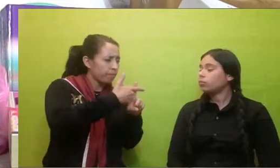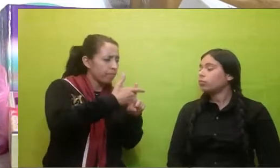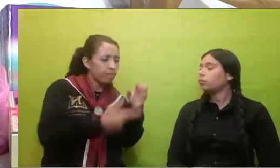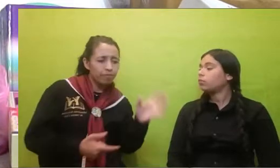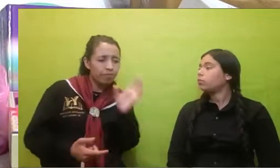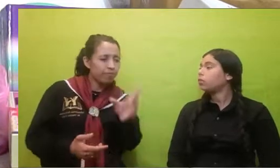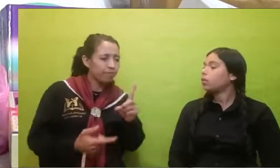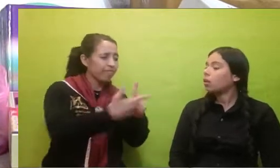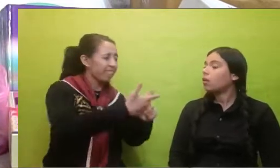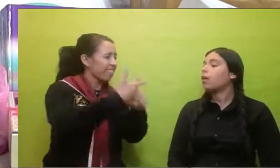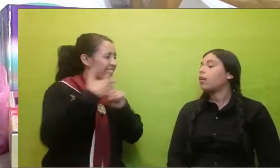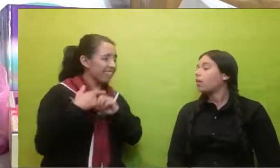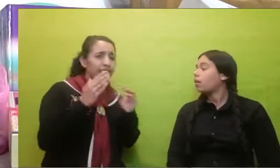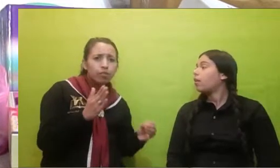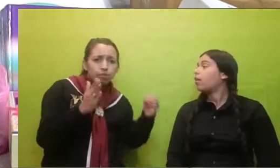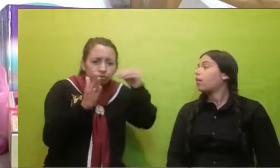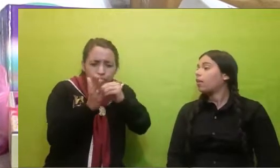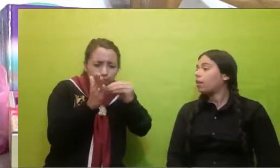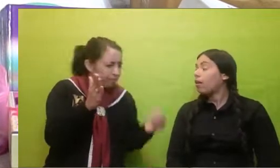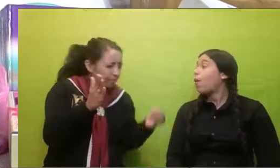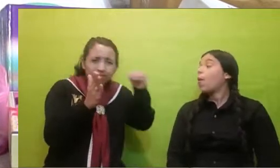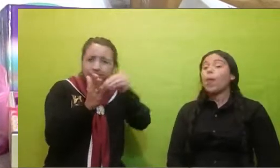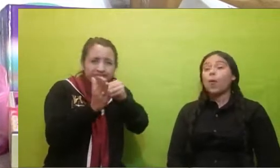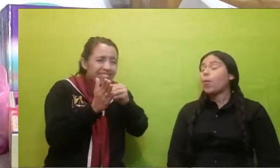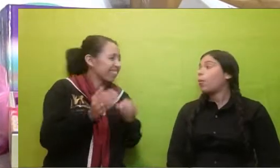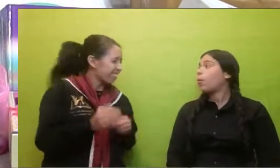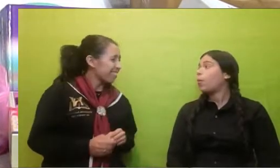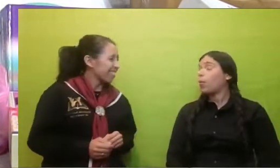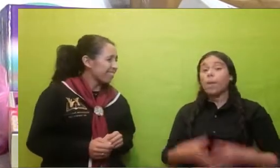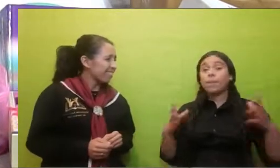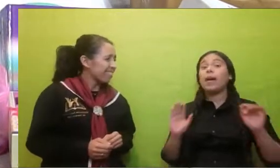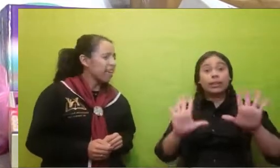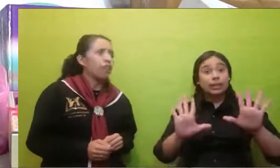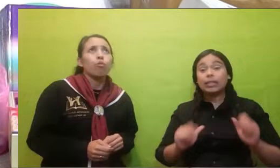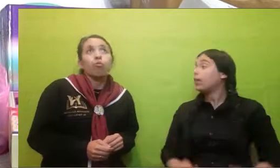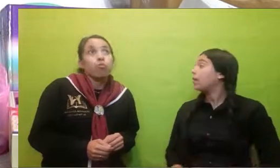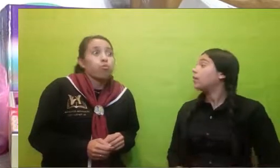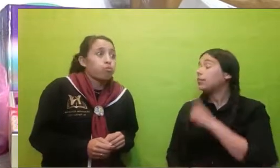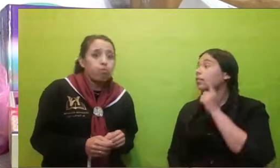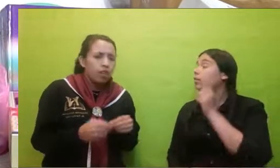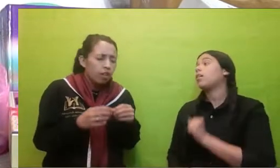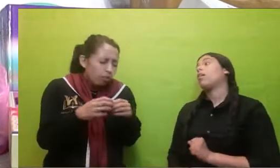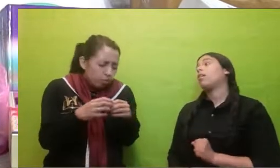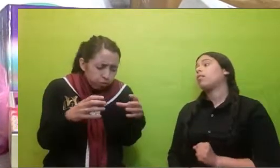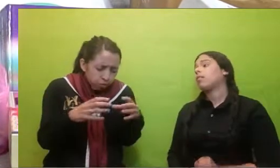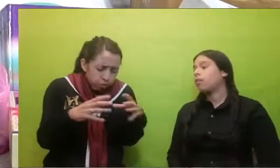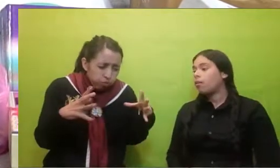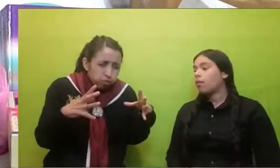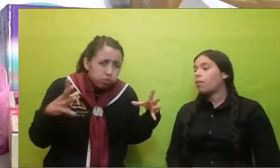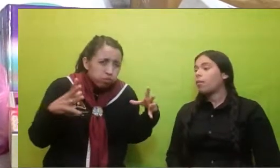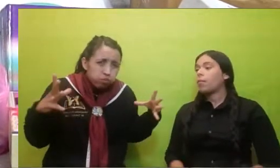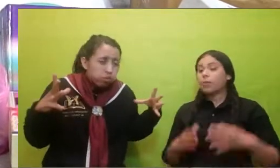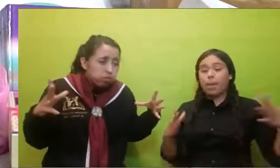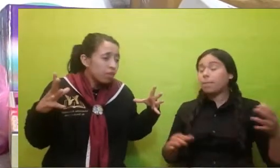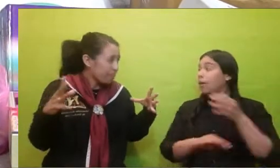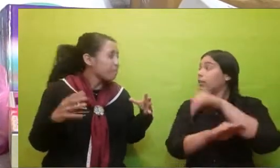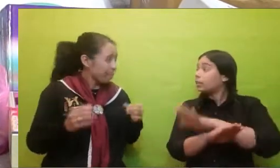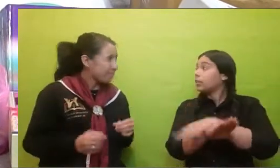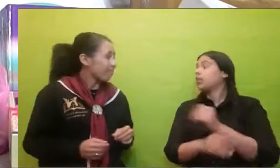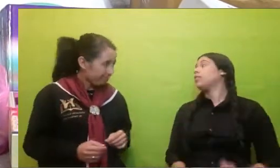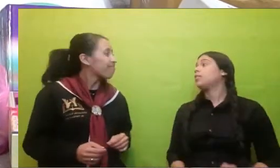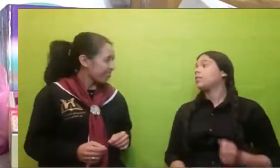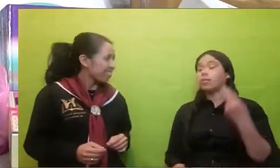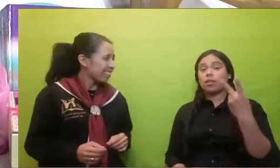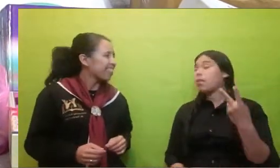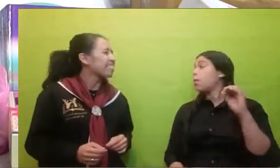todo. ¿Y saben qué? Dios agregaba a su iglesia más personas que iban a ser salvas.